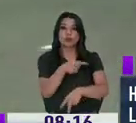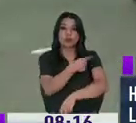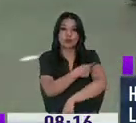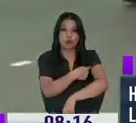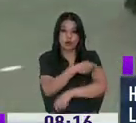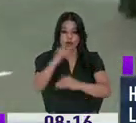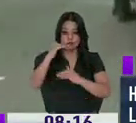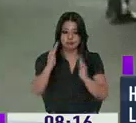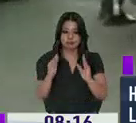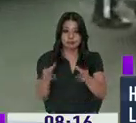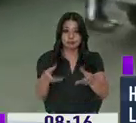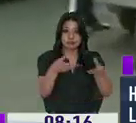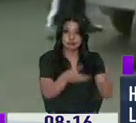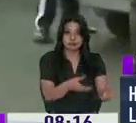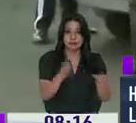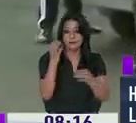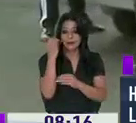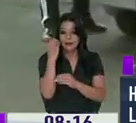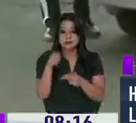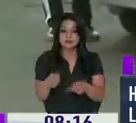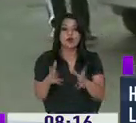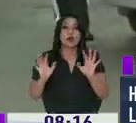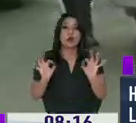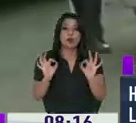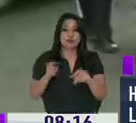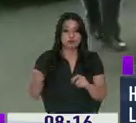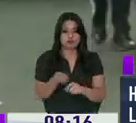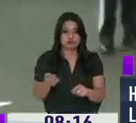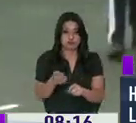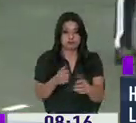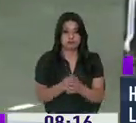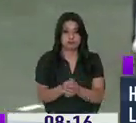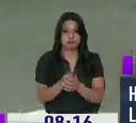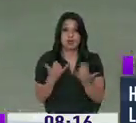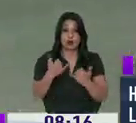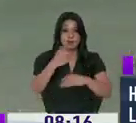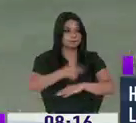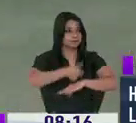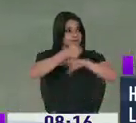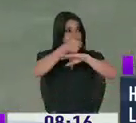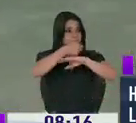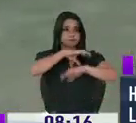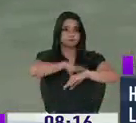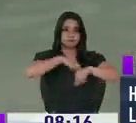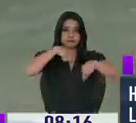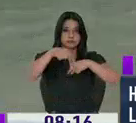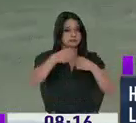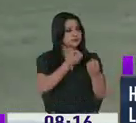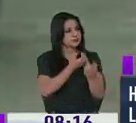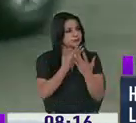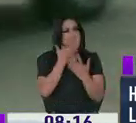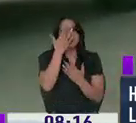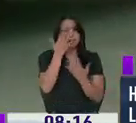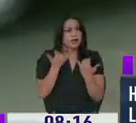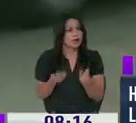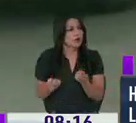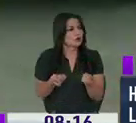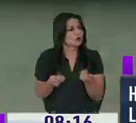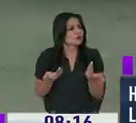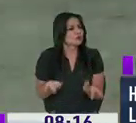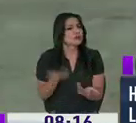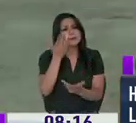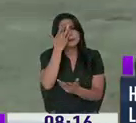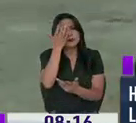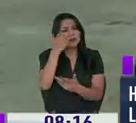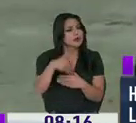con el director de operaciones de la Agencia Metropolitana de Tránsito. Buenos días, para que nos comente por qué deciden realizar este tipo de operativos a